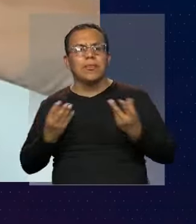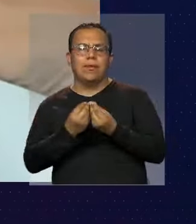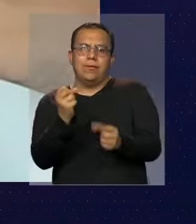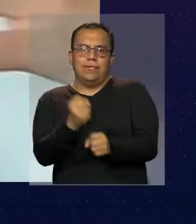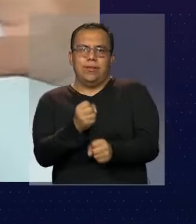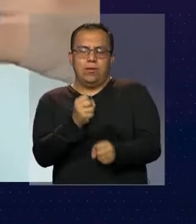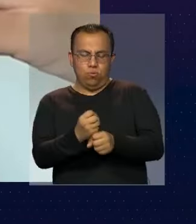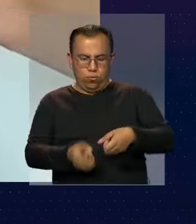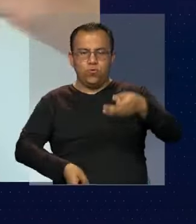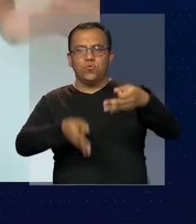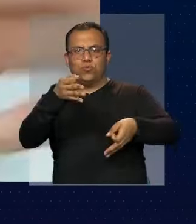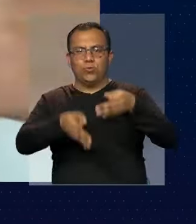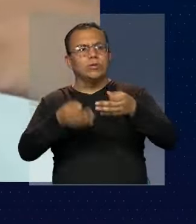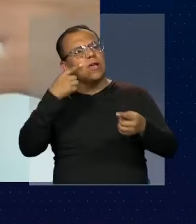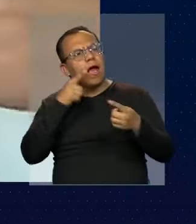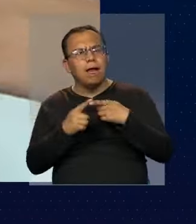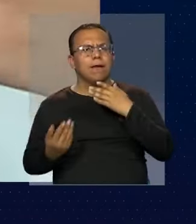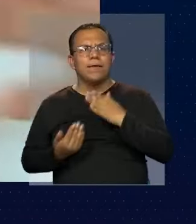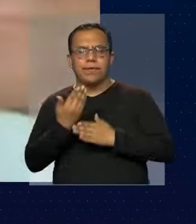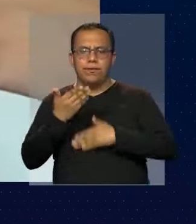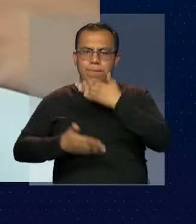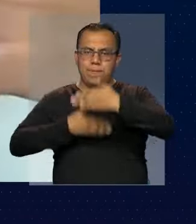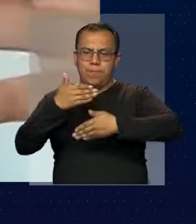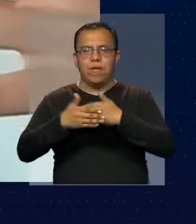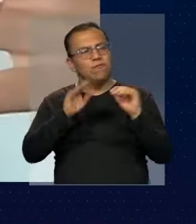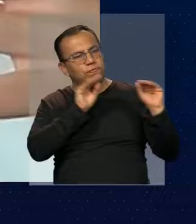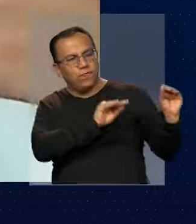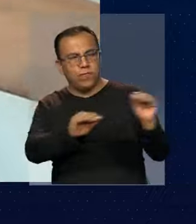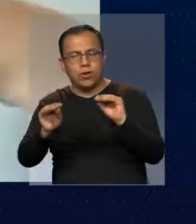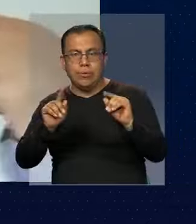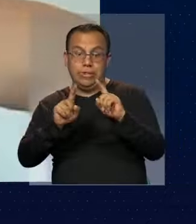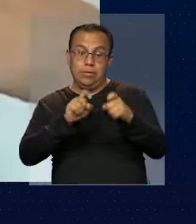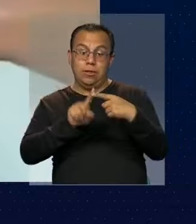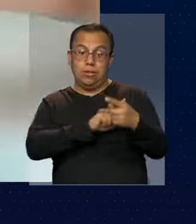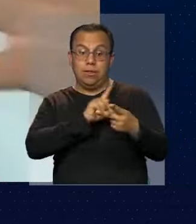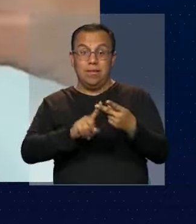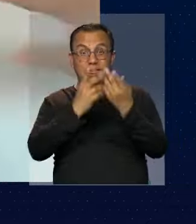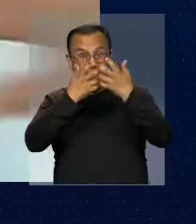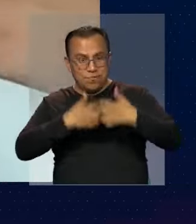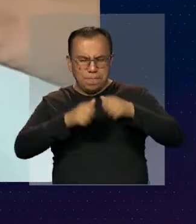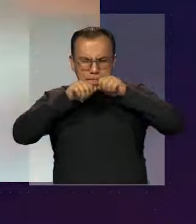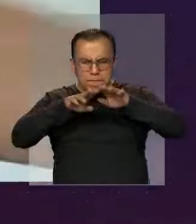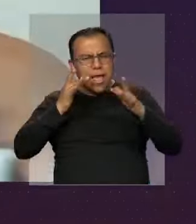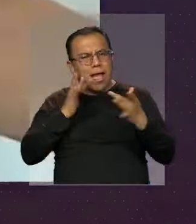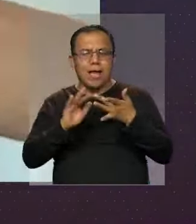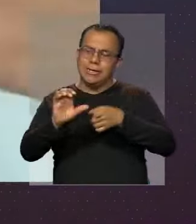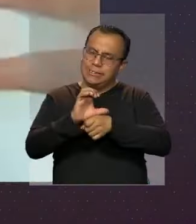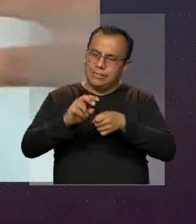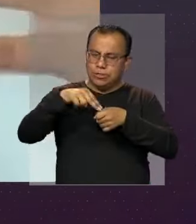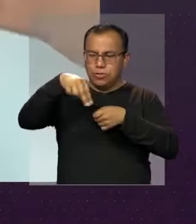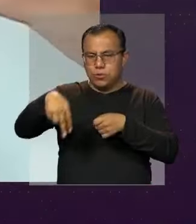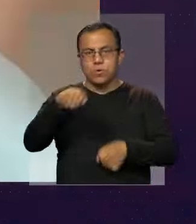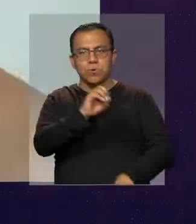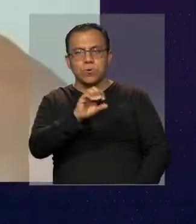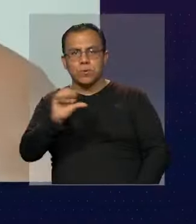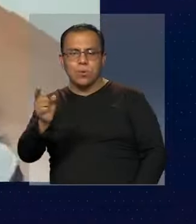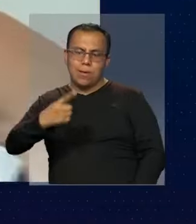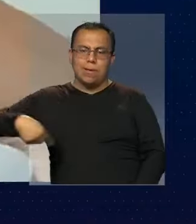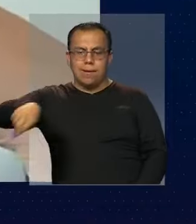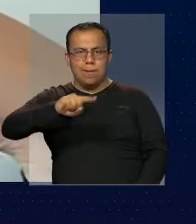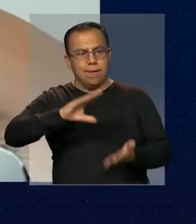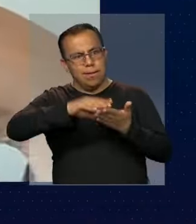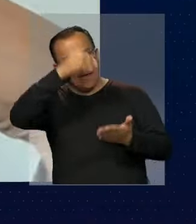con Minjusticia para la creación de programas de formación, también a funcionarios públicos, ciudadanos, a todos y todas, que aprendamos